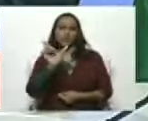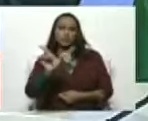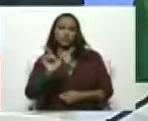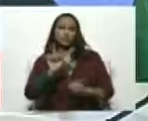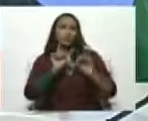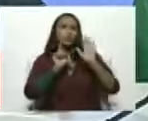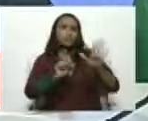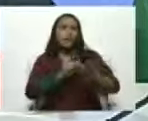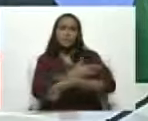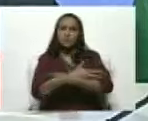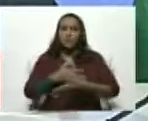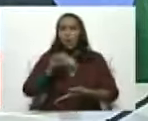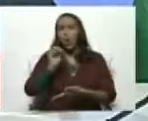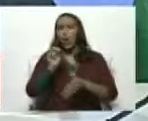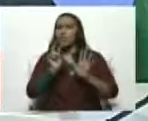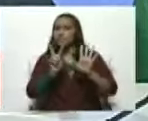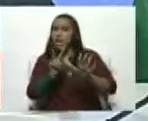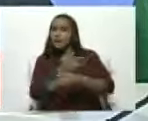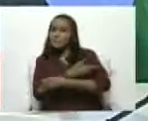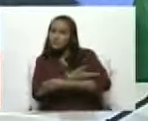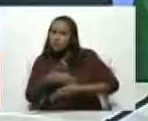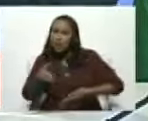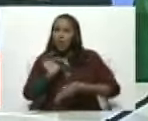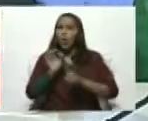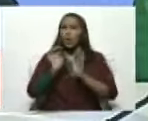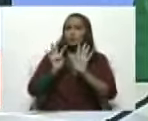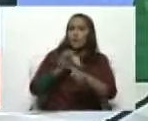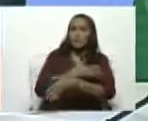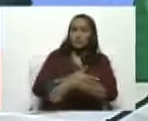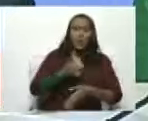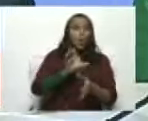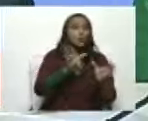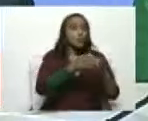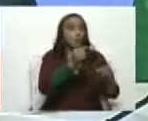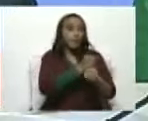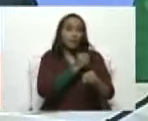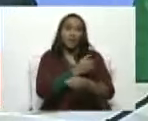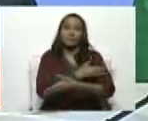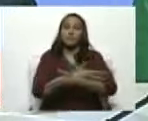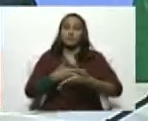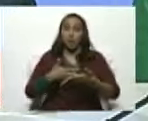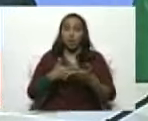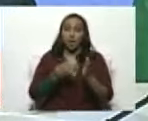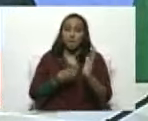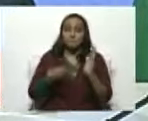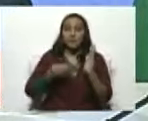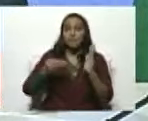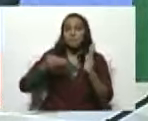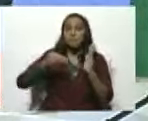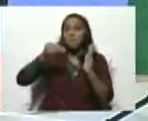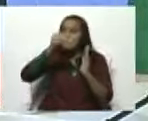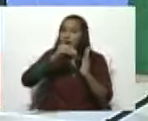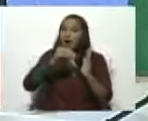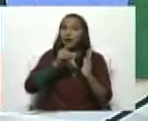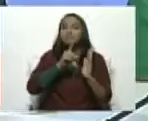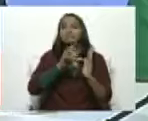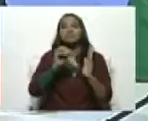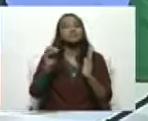millones o 7 o 10 millones y voy sumando y los trabajadores tienen tanto, vamos a llegar a 100 millones. Esa no es la